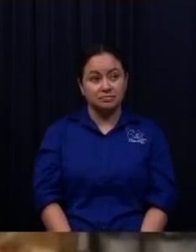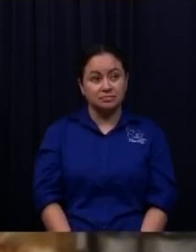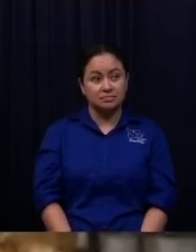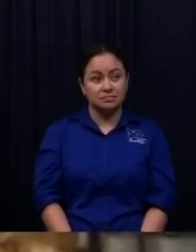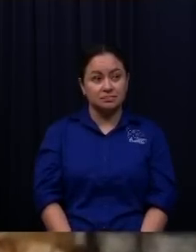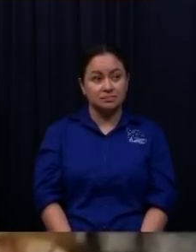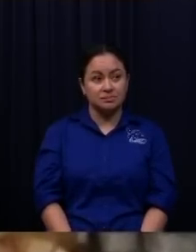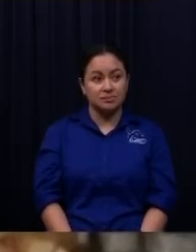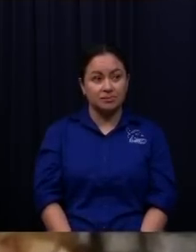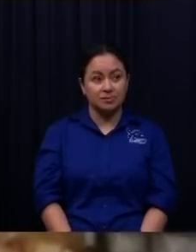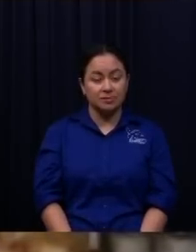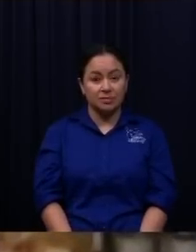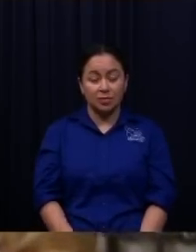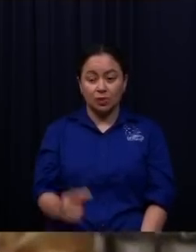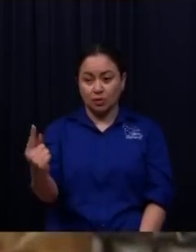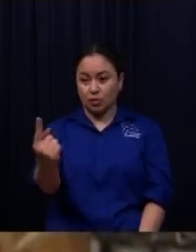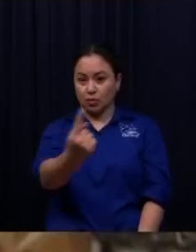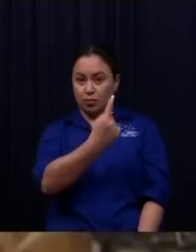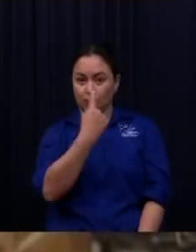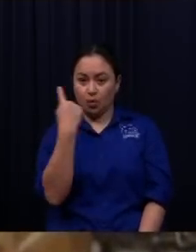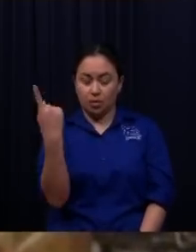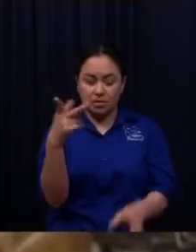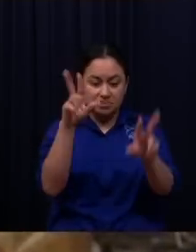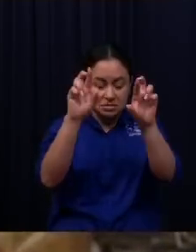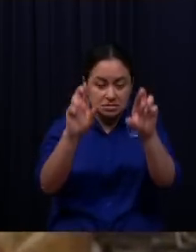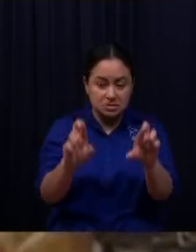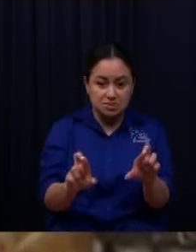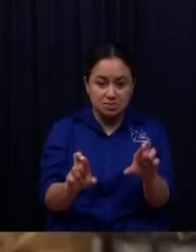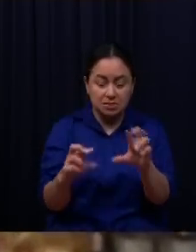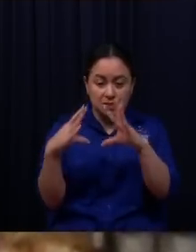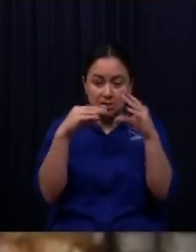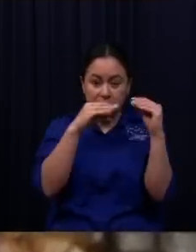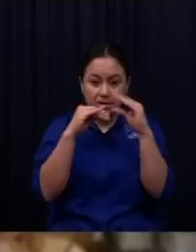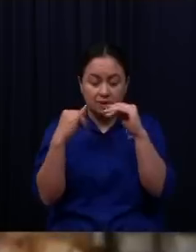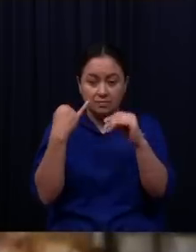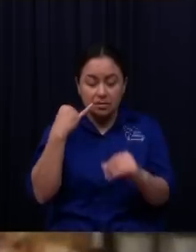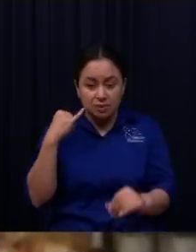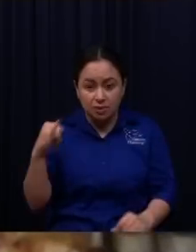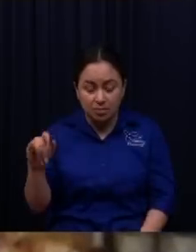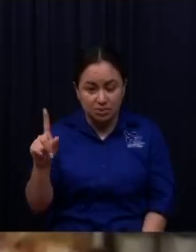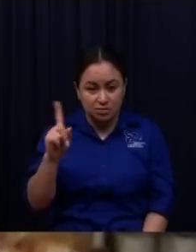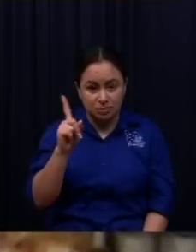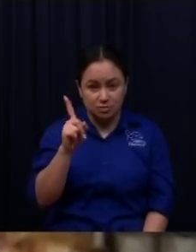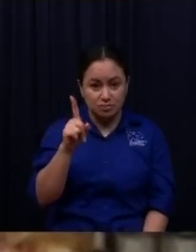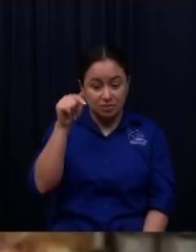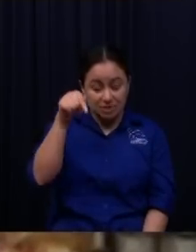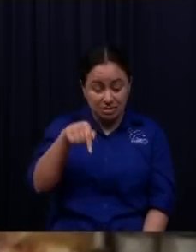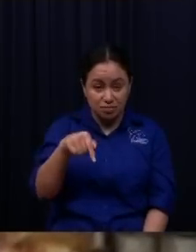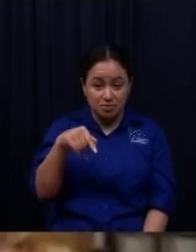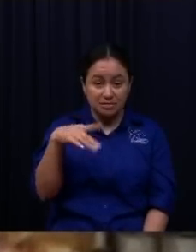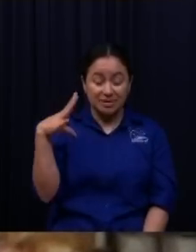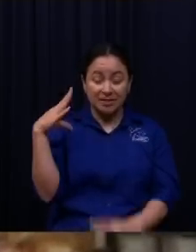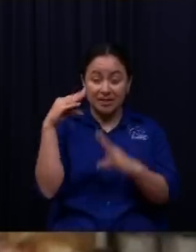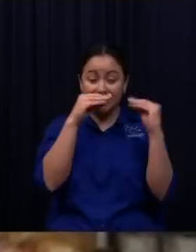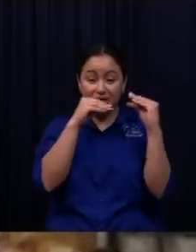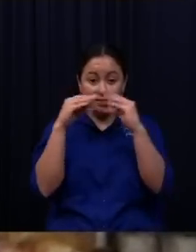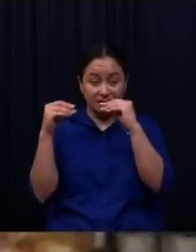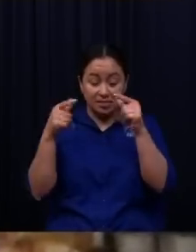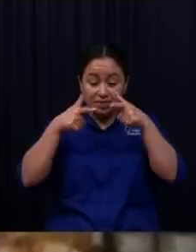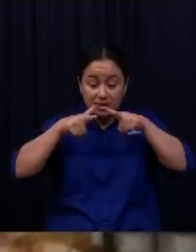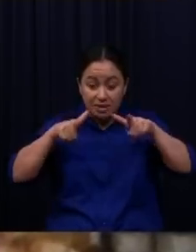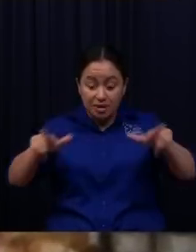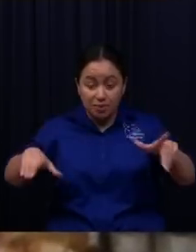Todos los que hablan idiomas, entonces sería la señal de creer en el Señor. No, esto es hablar en lenguas del Espíritu.